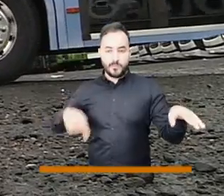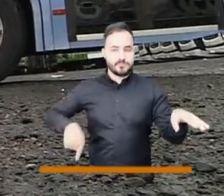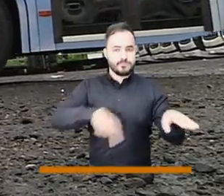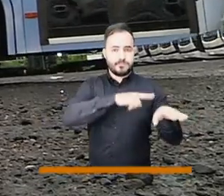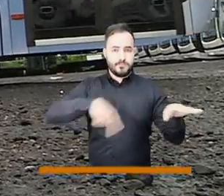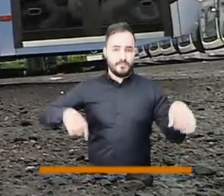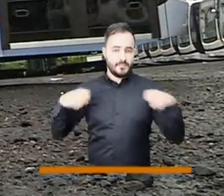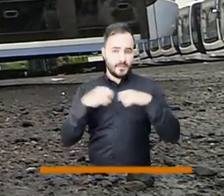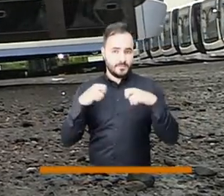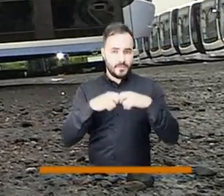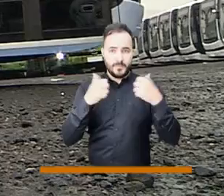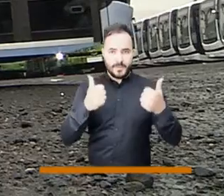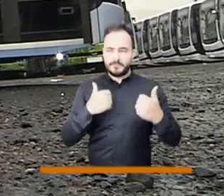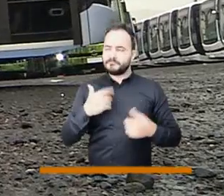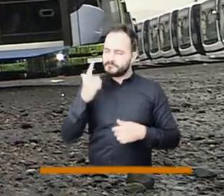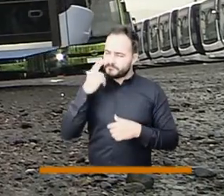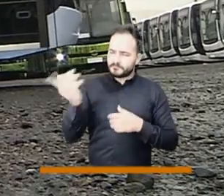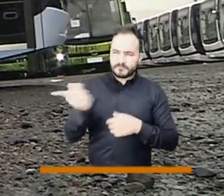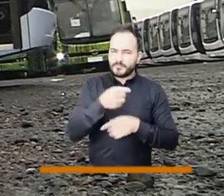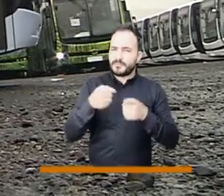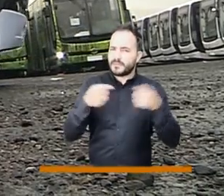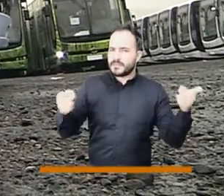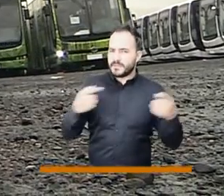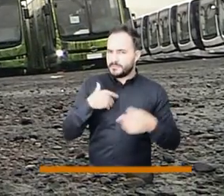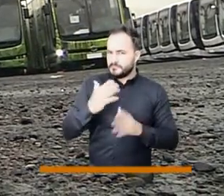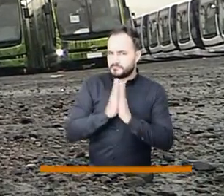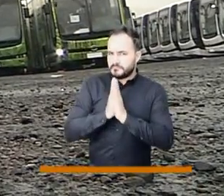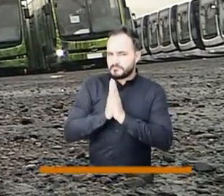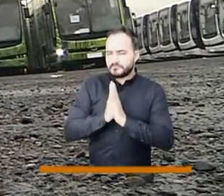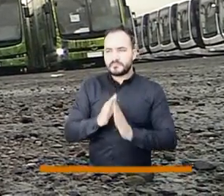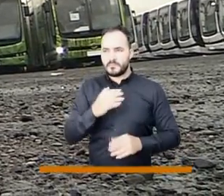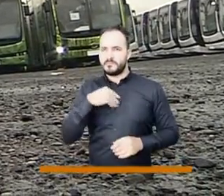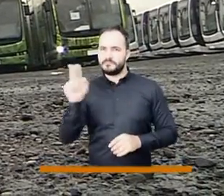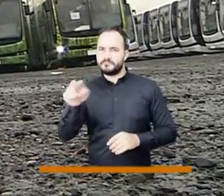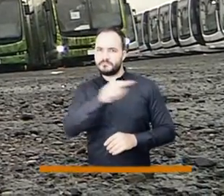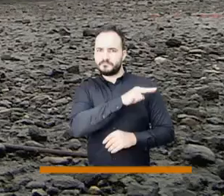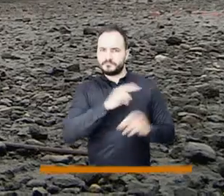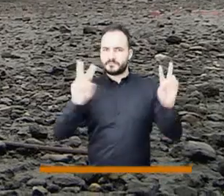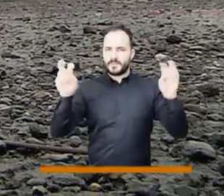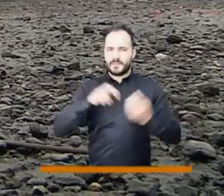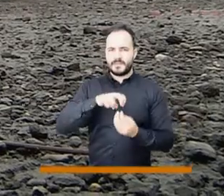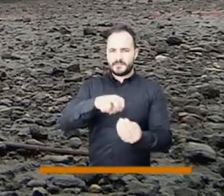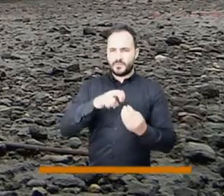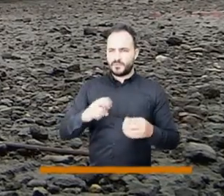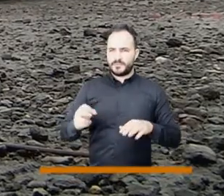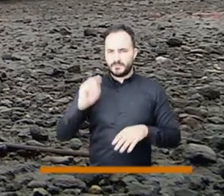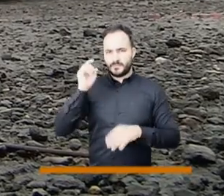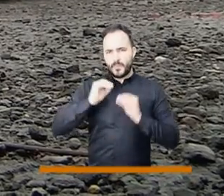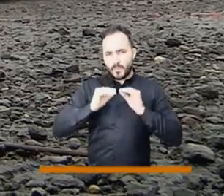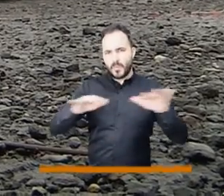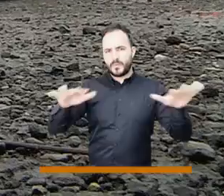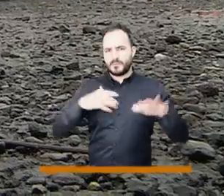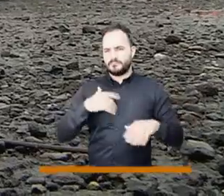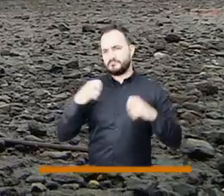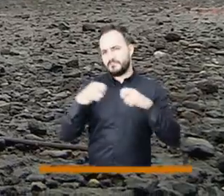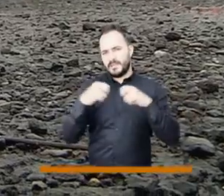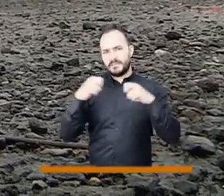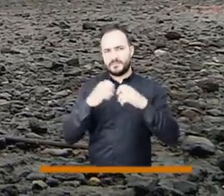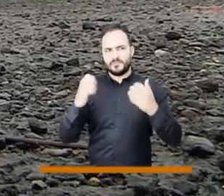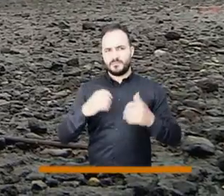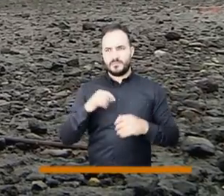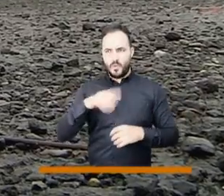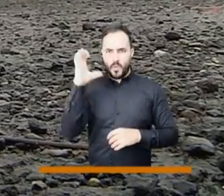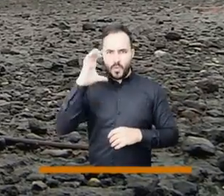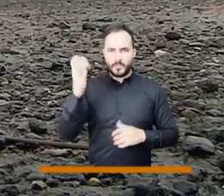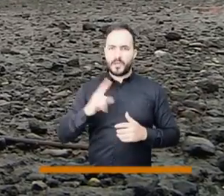seguir caminando decididamente hacia eso. Contanos un poco de cómo ves vos también todo el tema del transporte público eléctrico alrededor